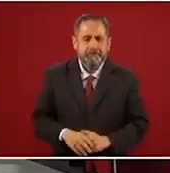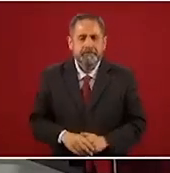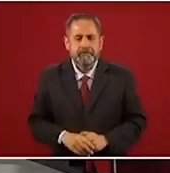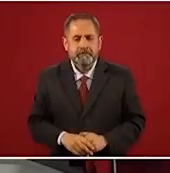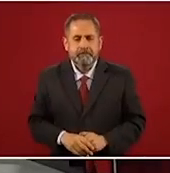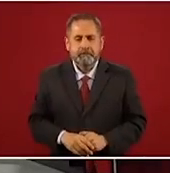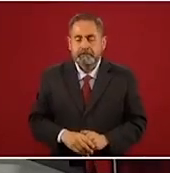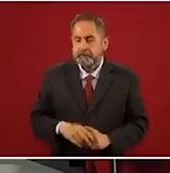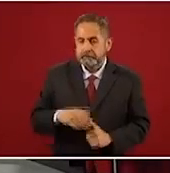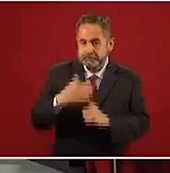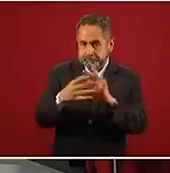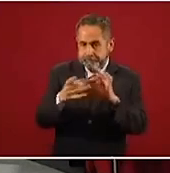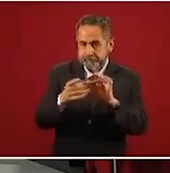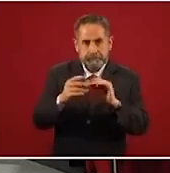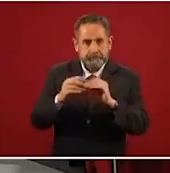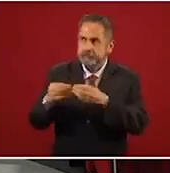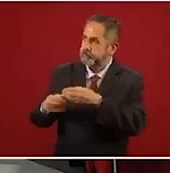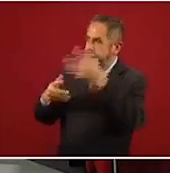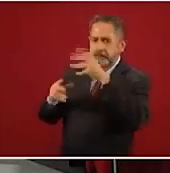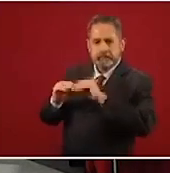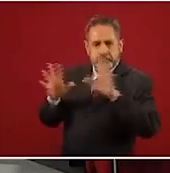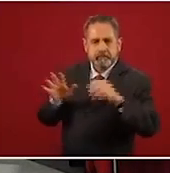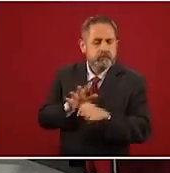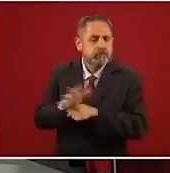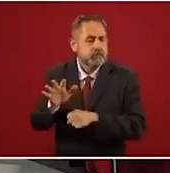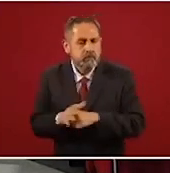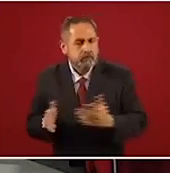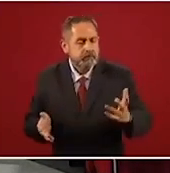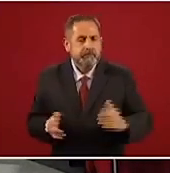se va a aclarar cuáles son, ¿sí?